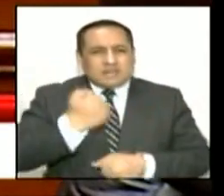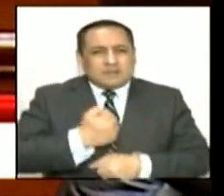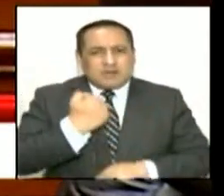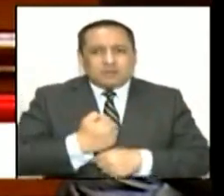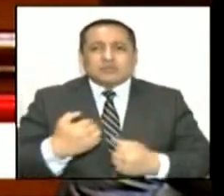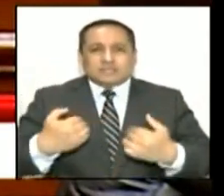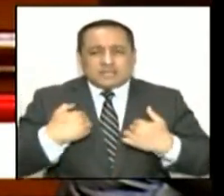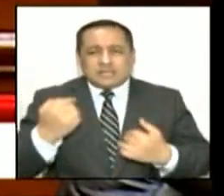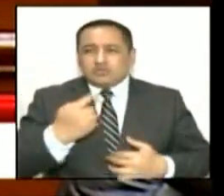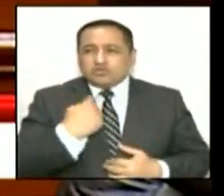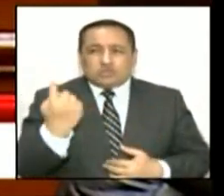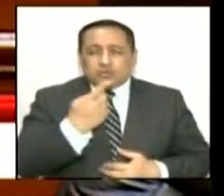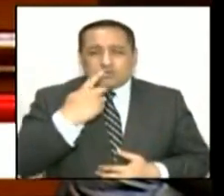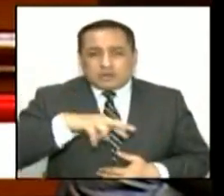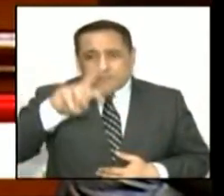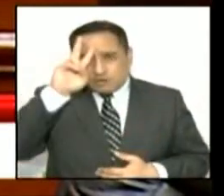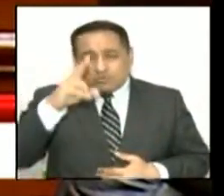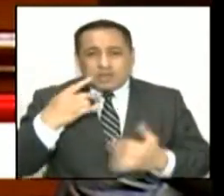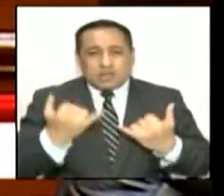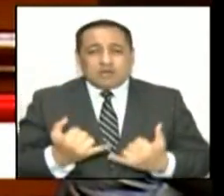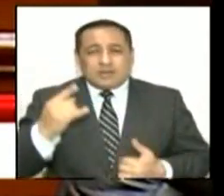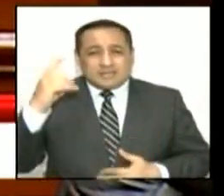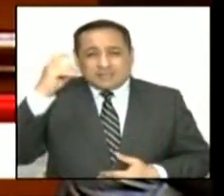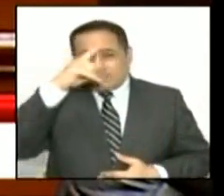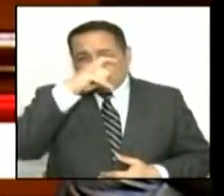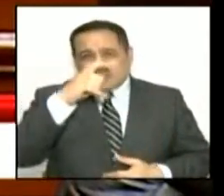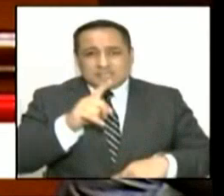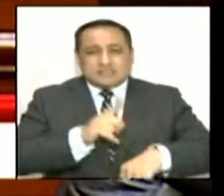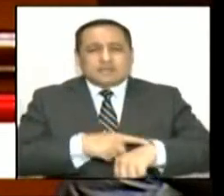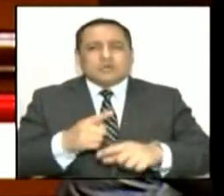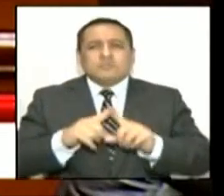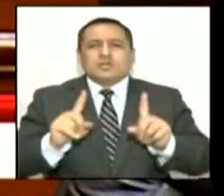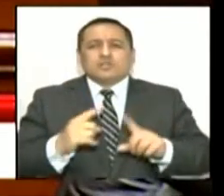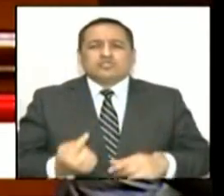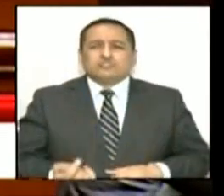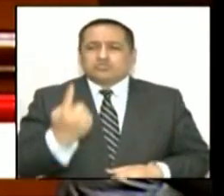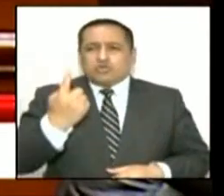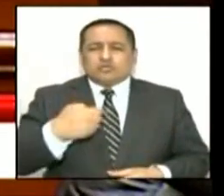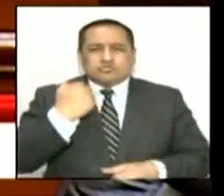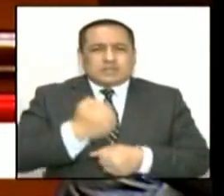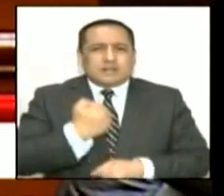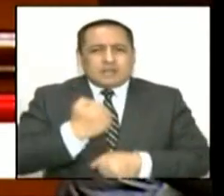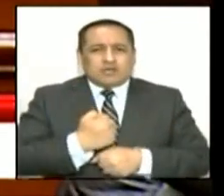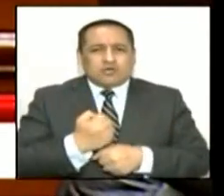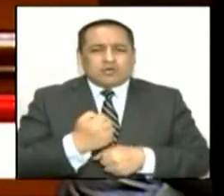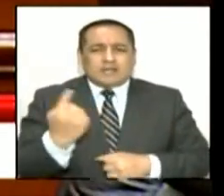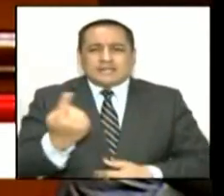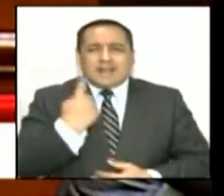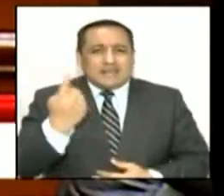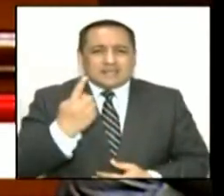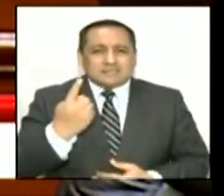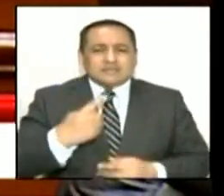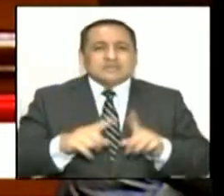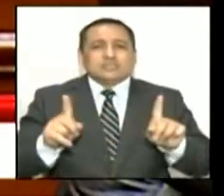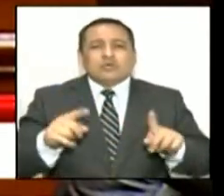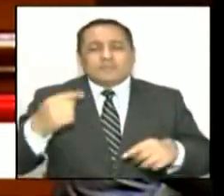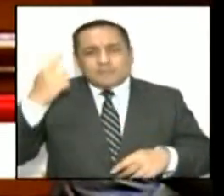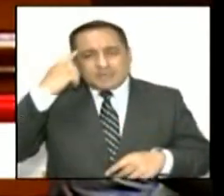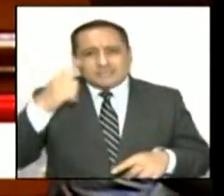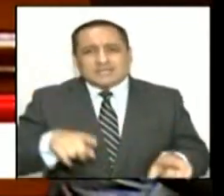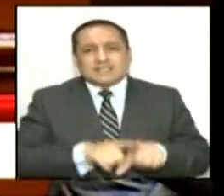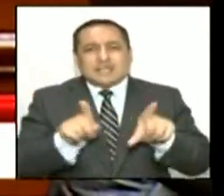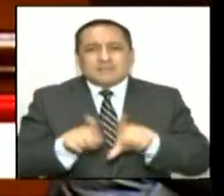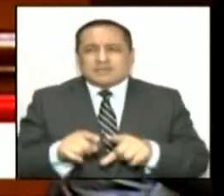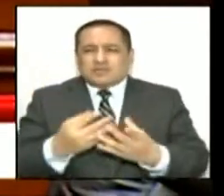tiene nuestro país en un momento tan crítico, pero no solo las tareas en términos generales, sino piensa también en